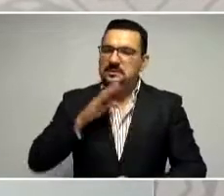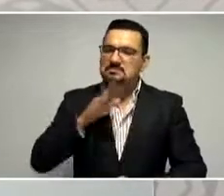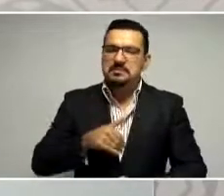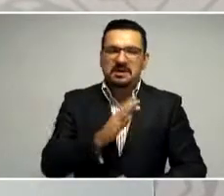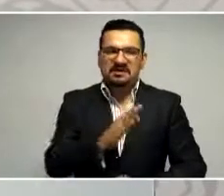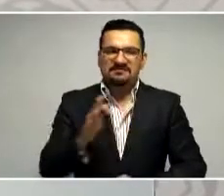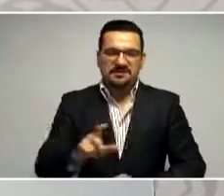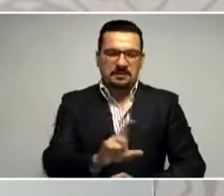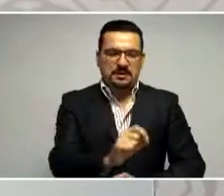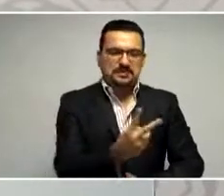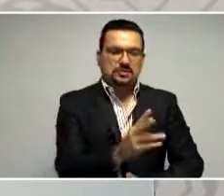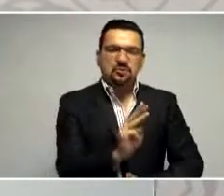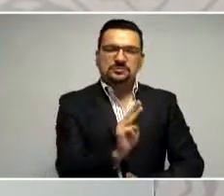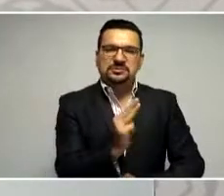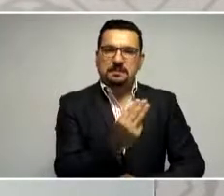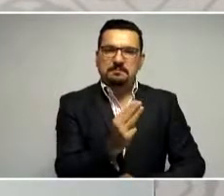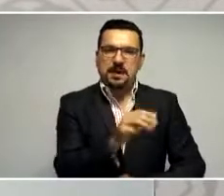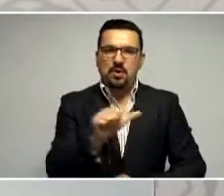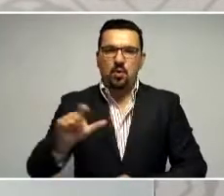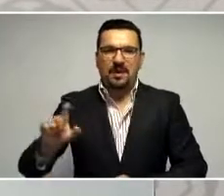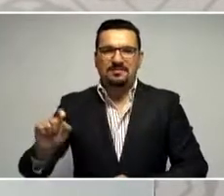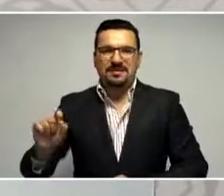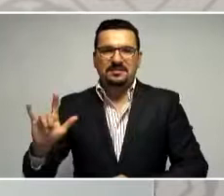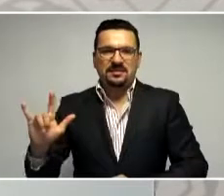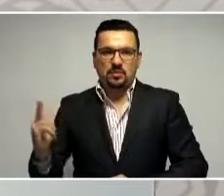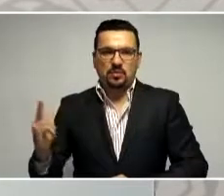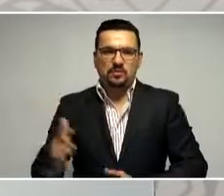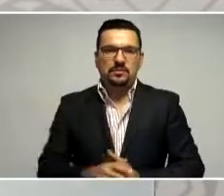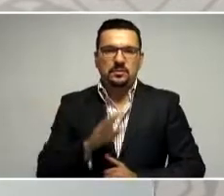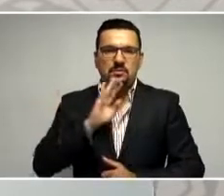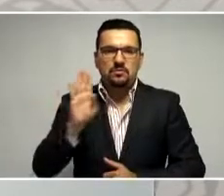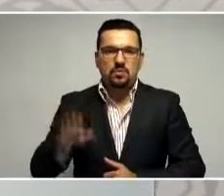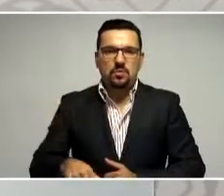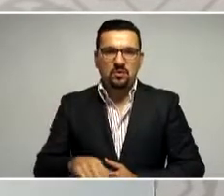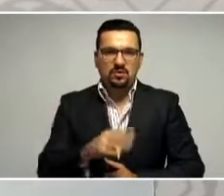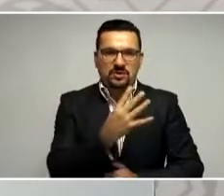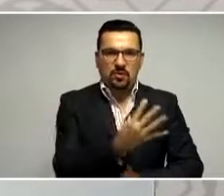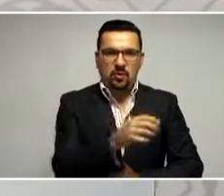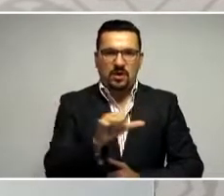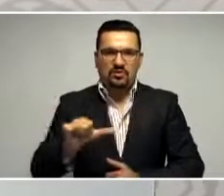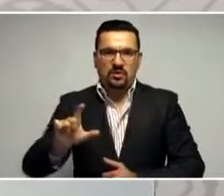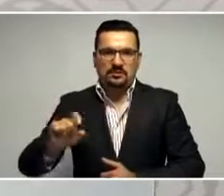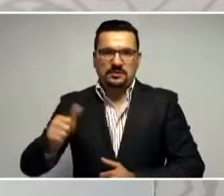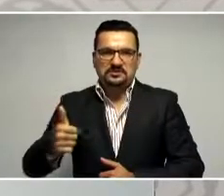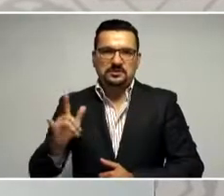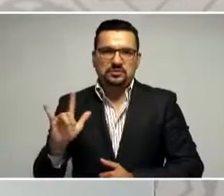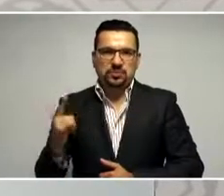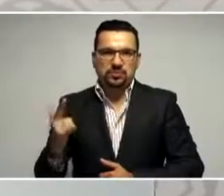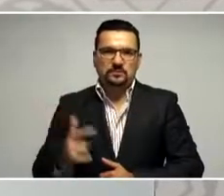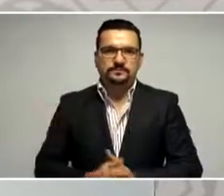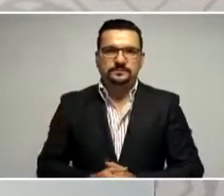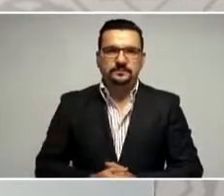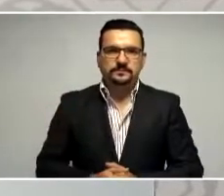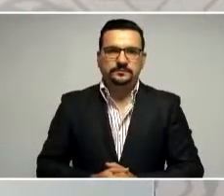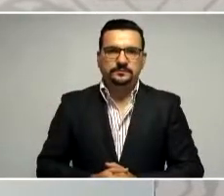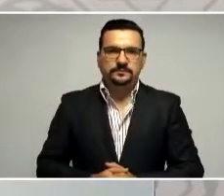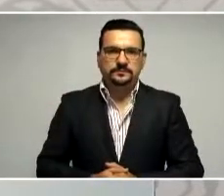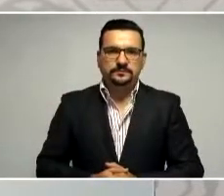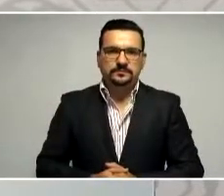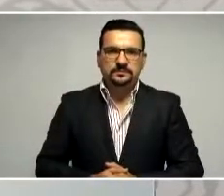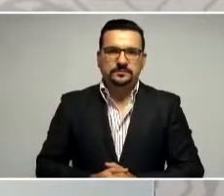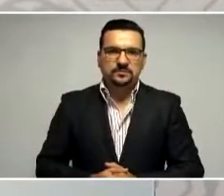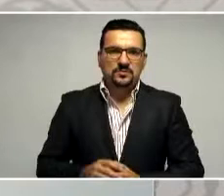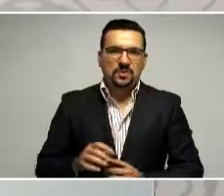el 22 de mayo y 20 de julio. Fallecieron entre el 4 y el 26 de julio. Respecto